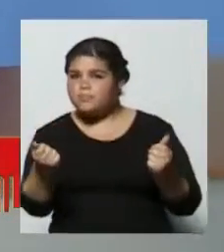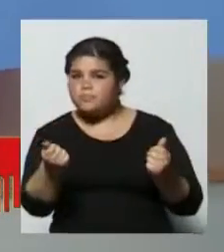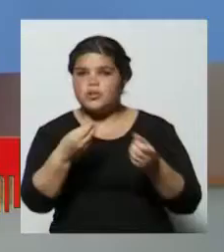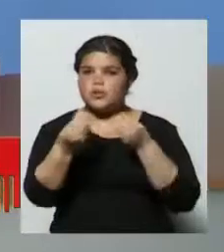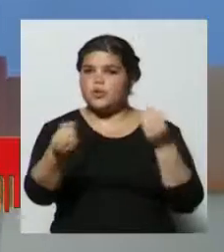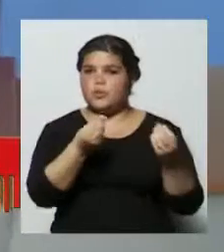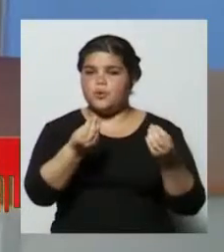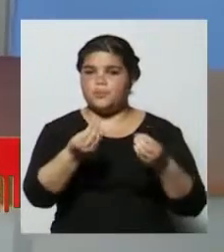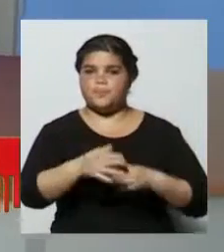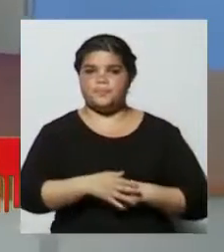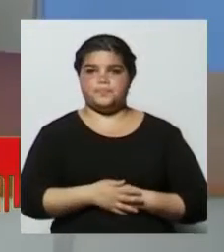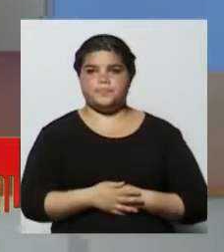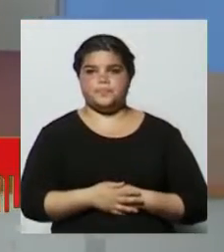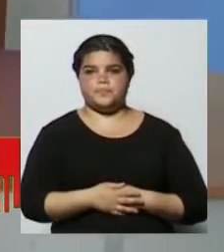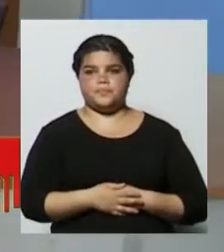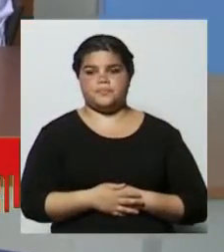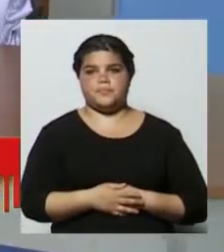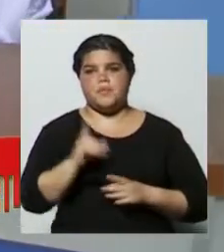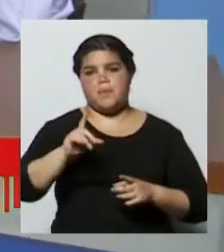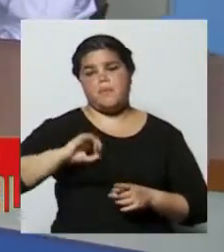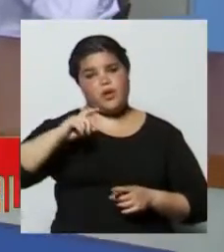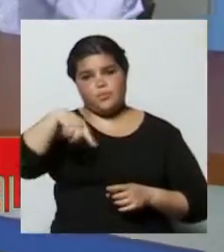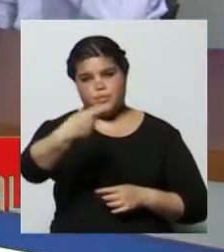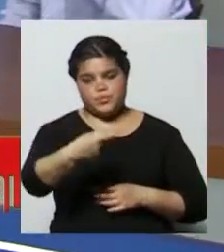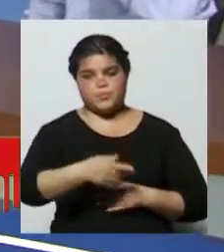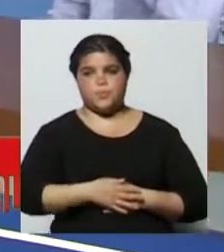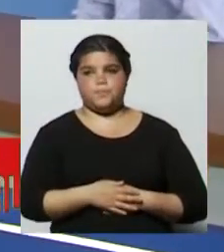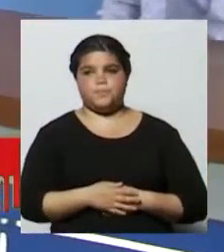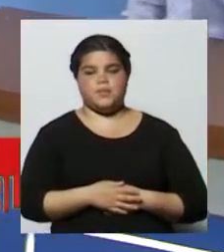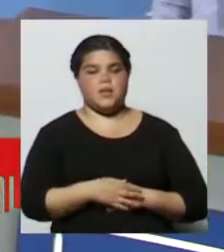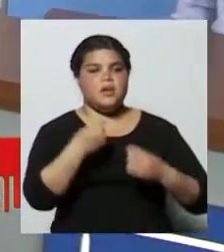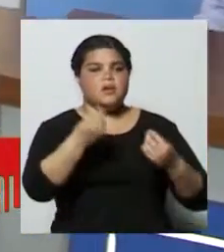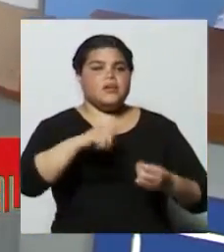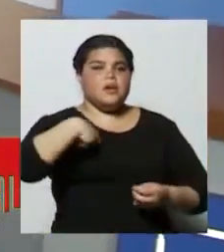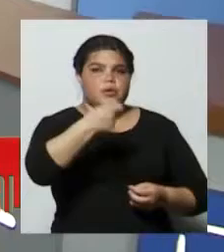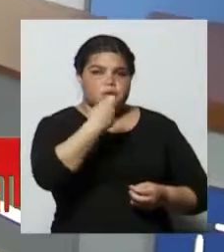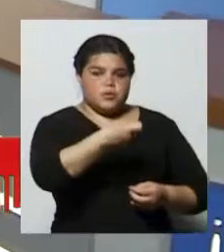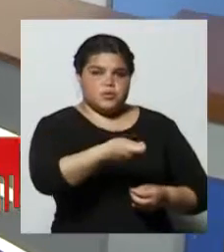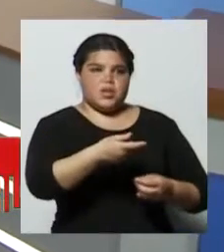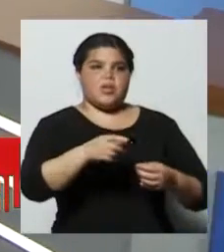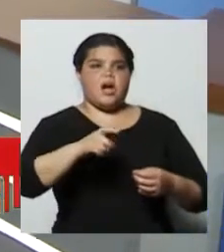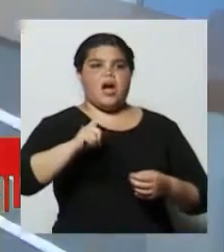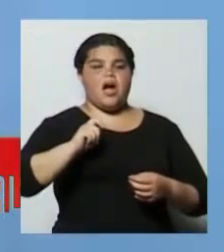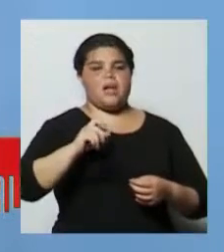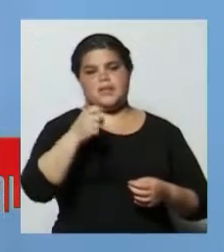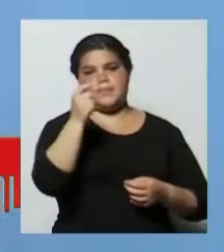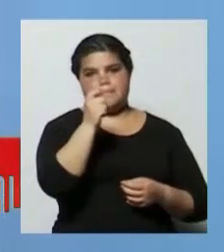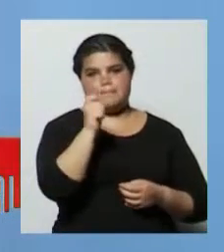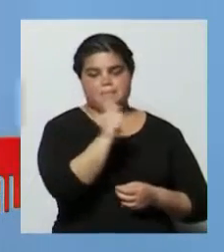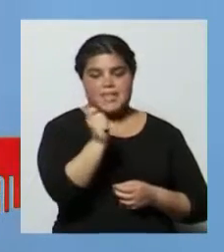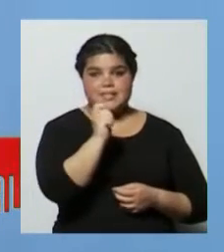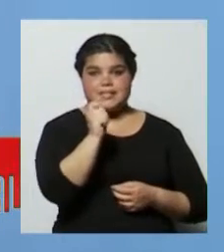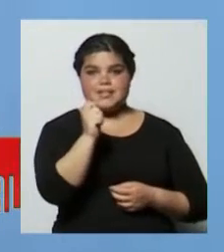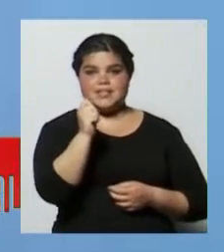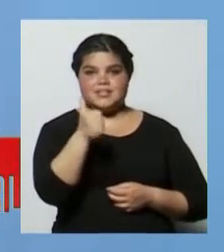vayan retirando, ¿no? A partir del año próximo. Más allá de los subsidios, ¿qué proyección haces en los próximos 6 meses en un cambio de gobierno a